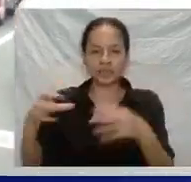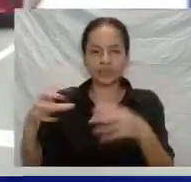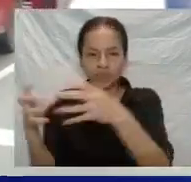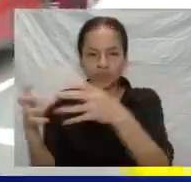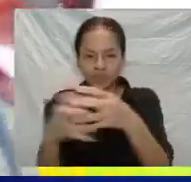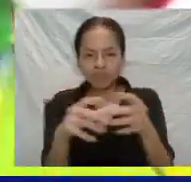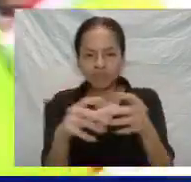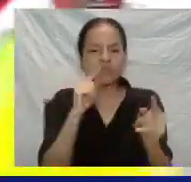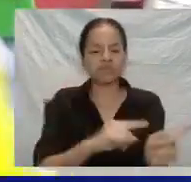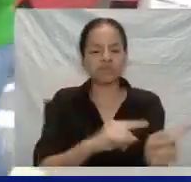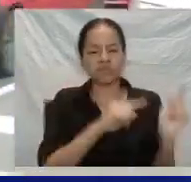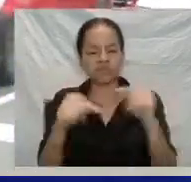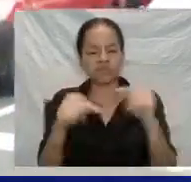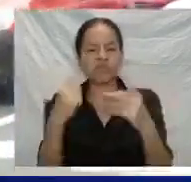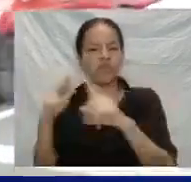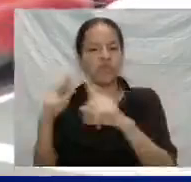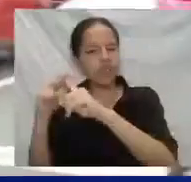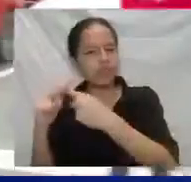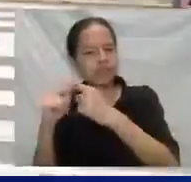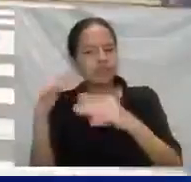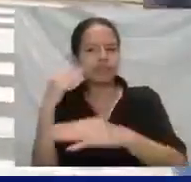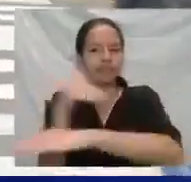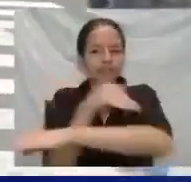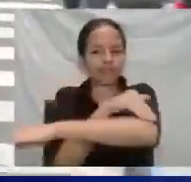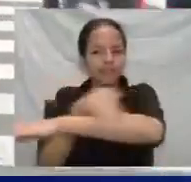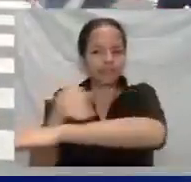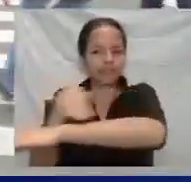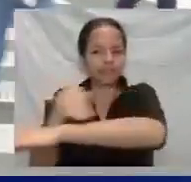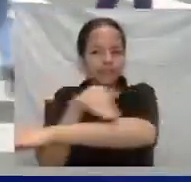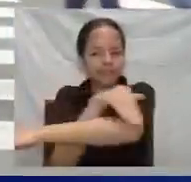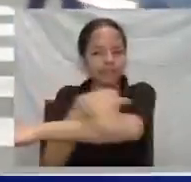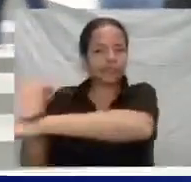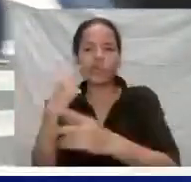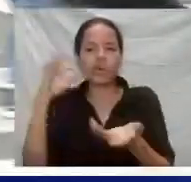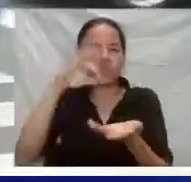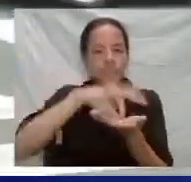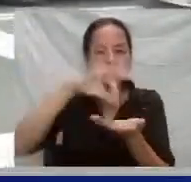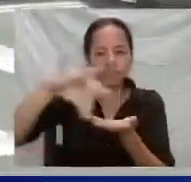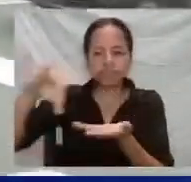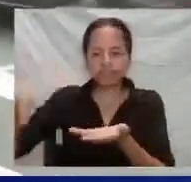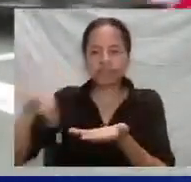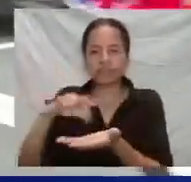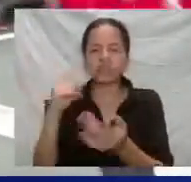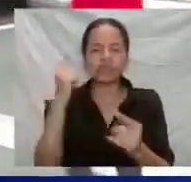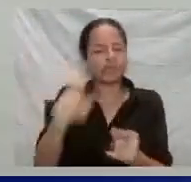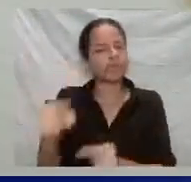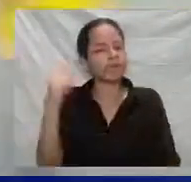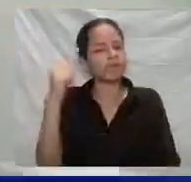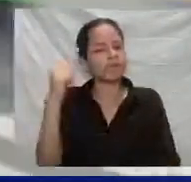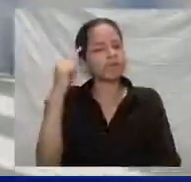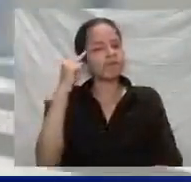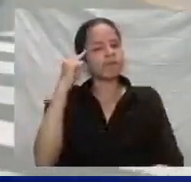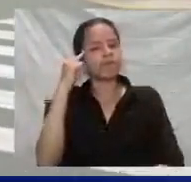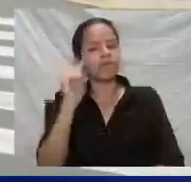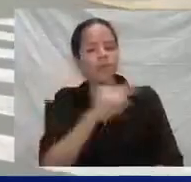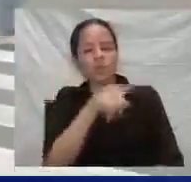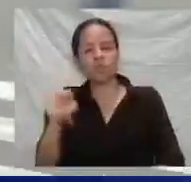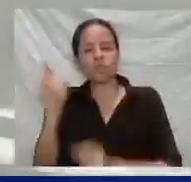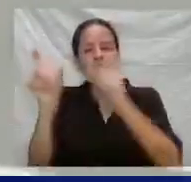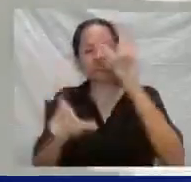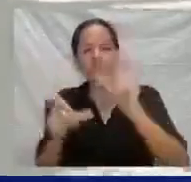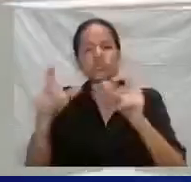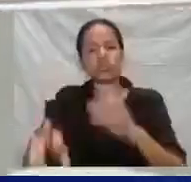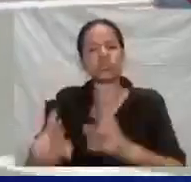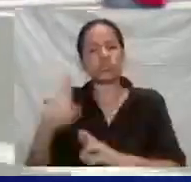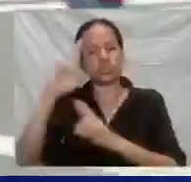divertidas activaciones en los calles del cercado y otros distritos a fin de concientizar a los ciudadanos sobre el respeto a las normas